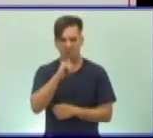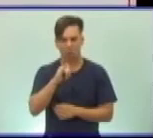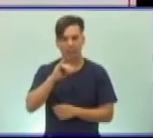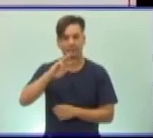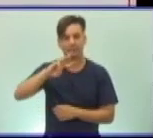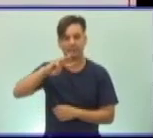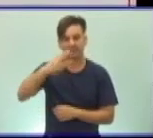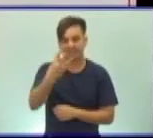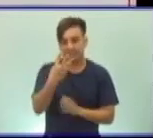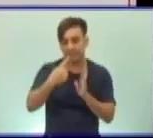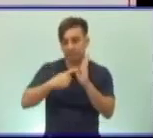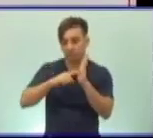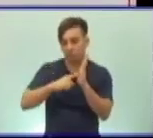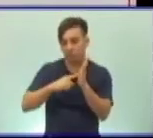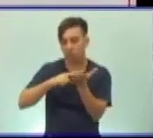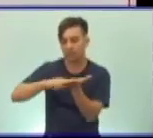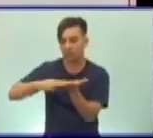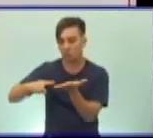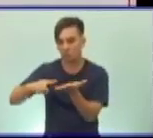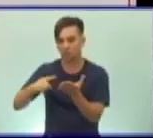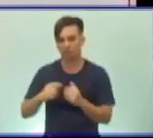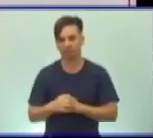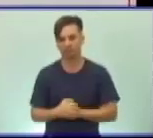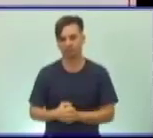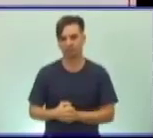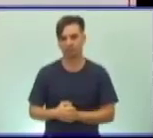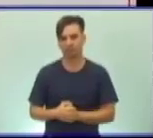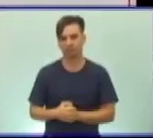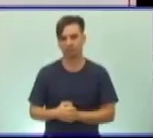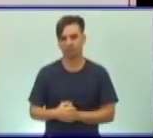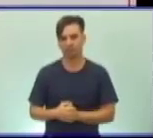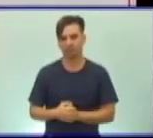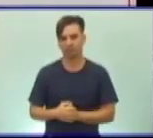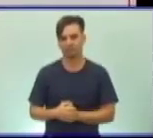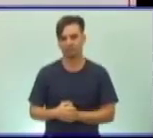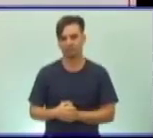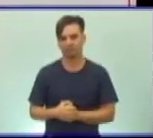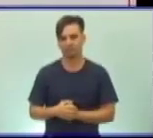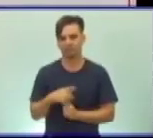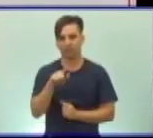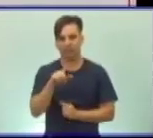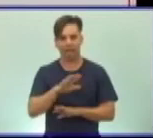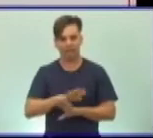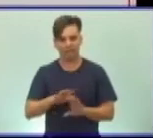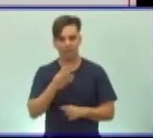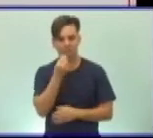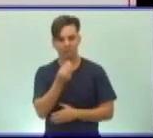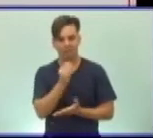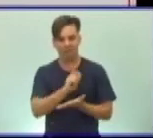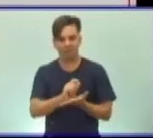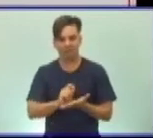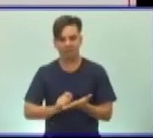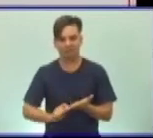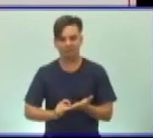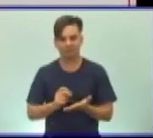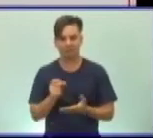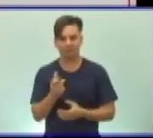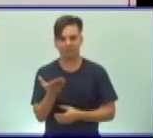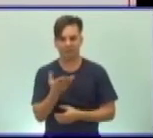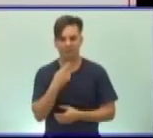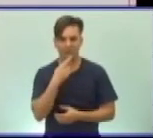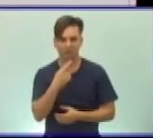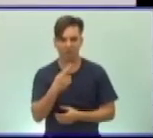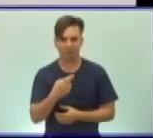misma cantidad de libros restaurados en la primera. Si esto sucede, entonces puedes escribir rápidamente la